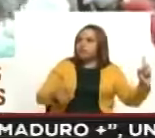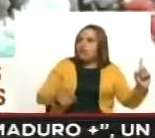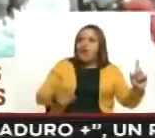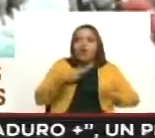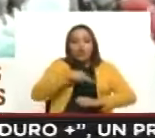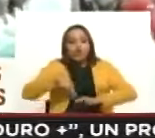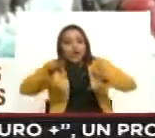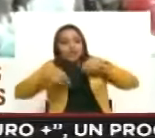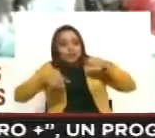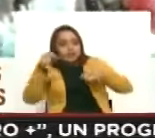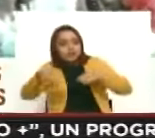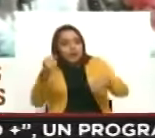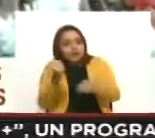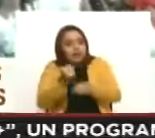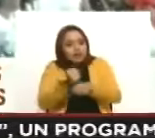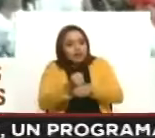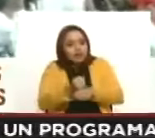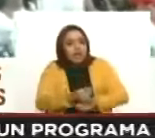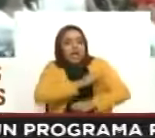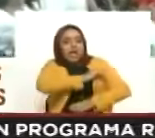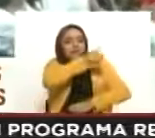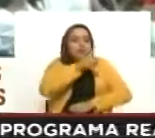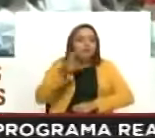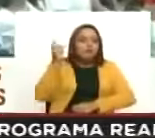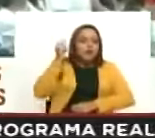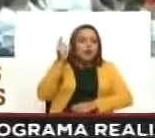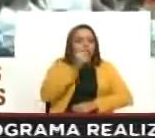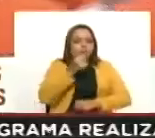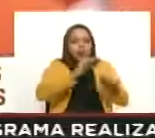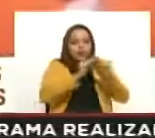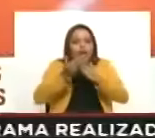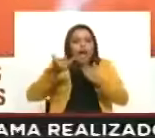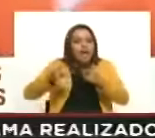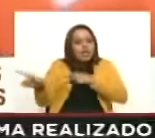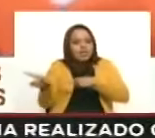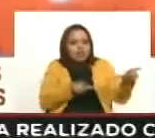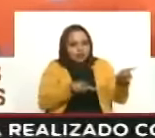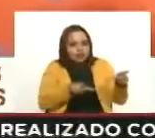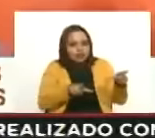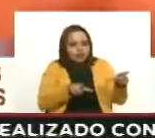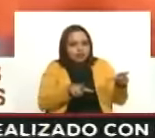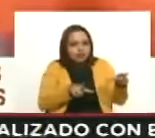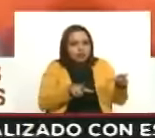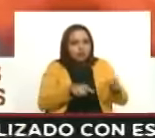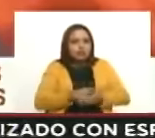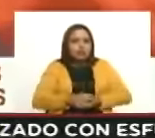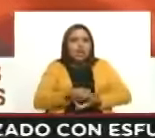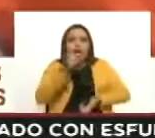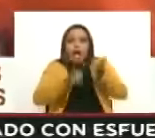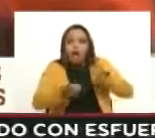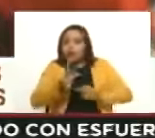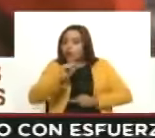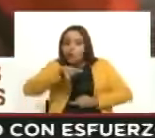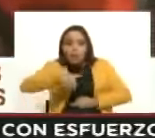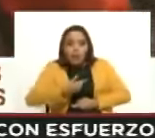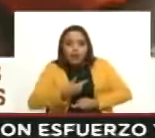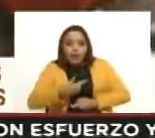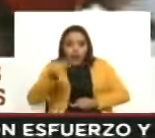tarea? ¿Los jefes y jefas de comunidad están listos y listas? ¿Hay alguno que no pueda